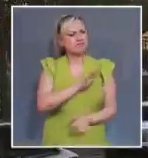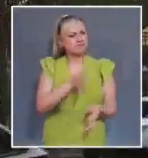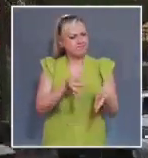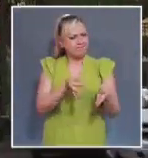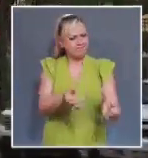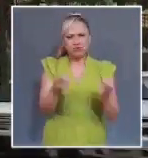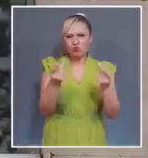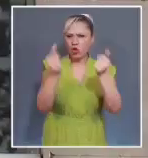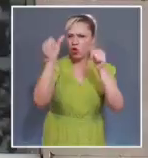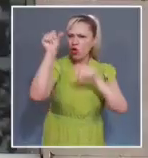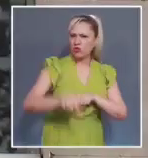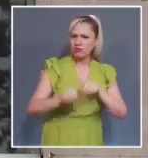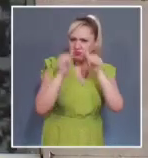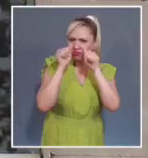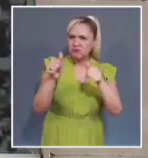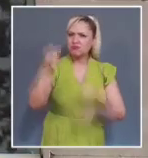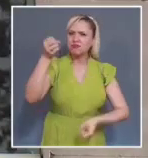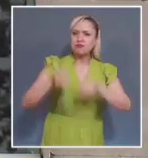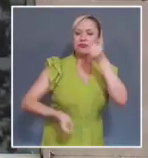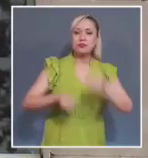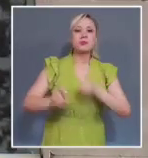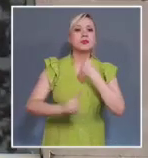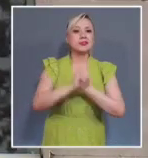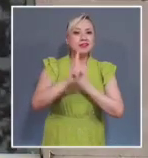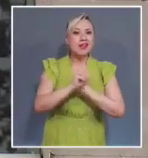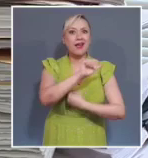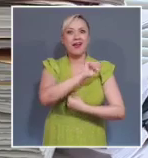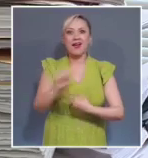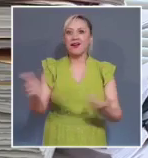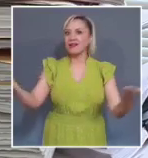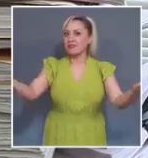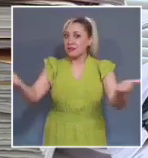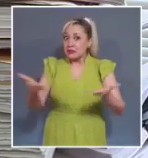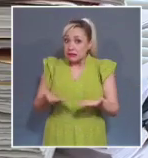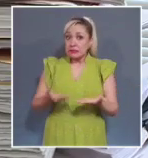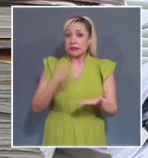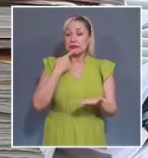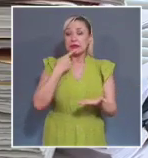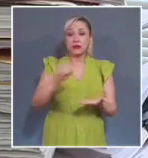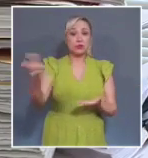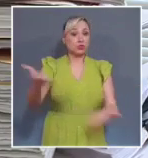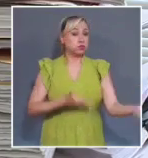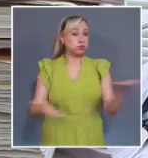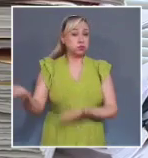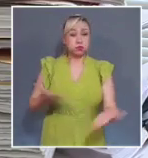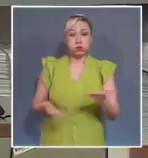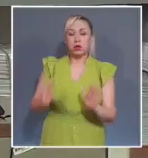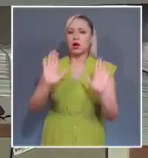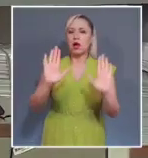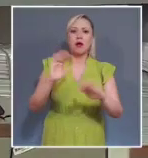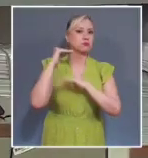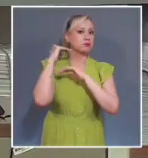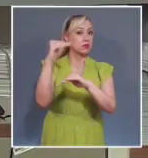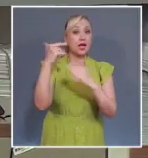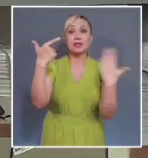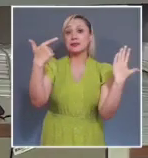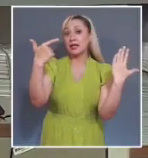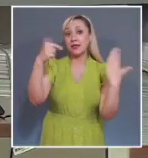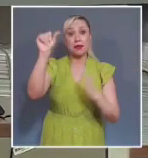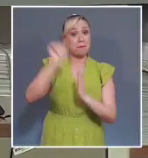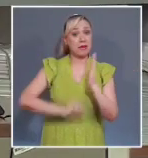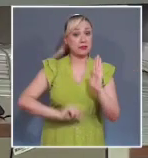expedita al resolver los conflictos que llegan a sus manos en un plazo que no excede los 7 meses en promedio y